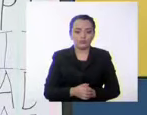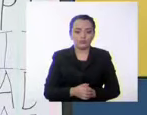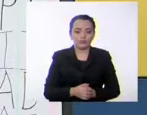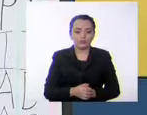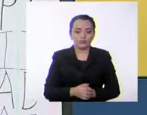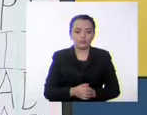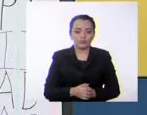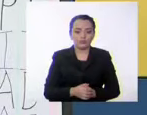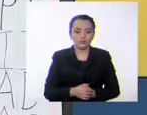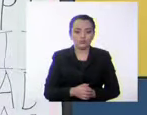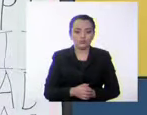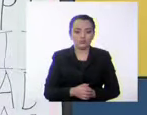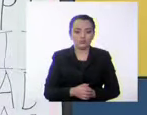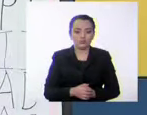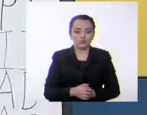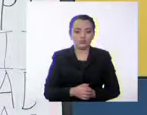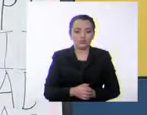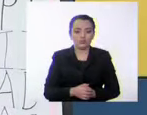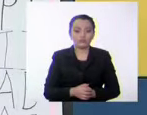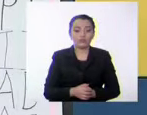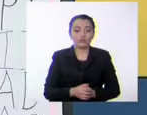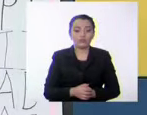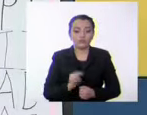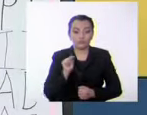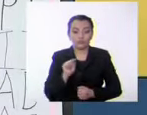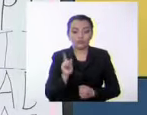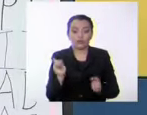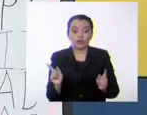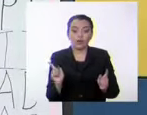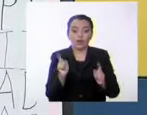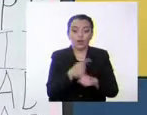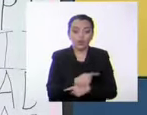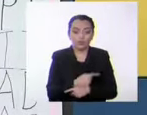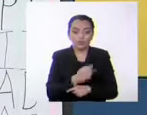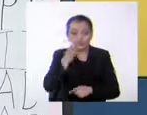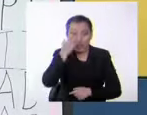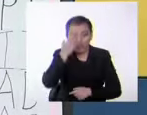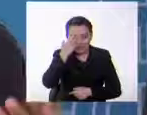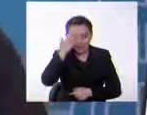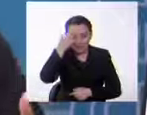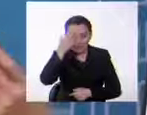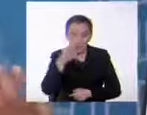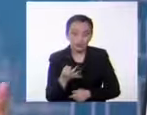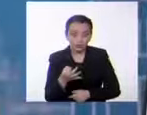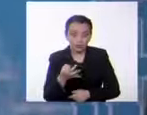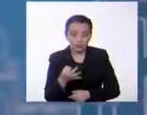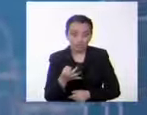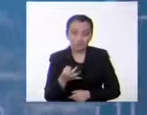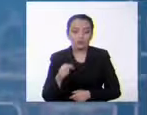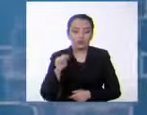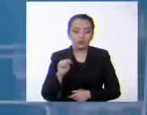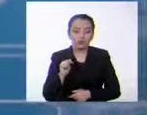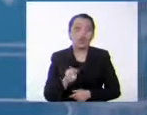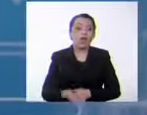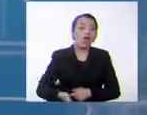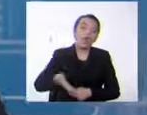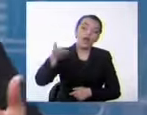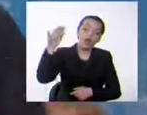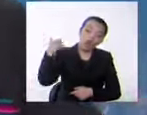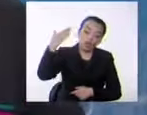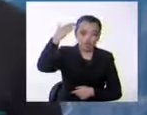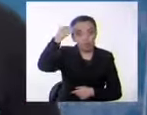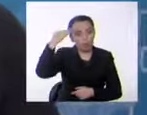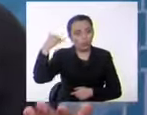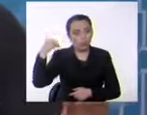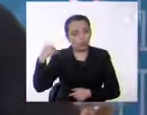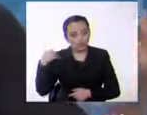que antes las mujeres no decidían sobre sus vidas, ¿no? Se consideraban en todo caso algún objeto que era